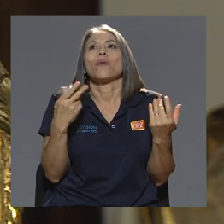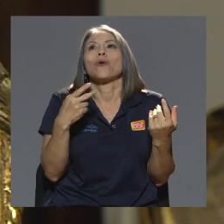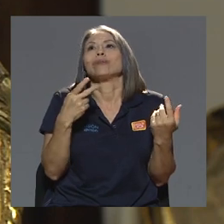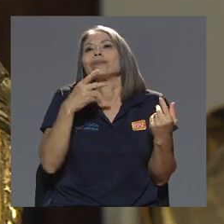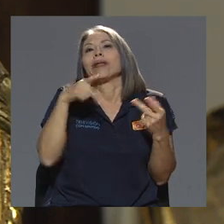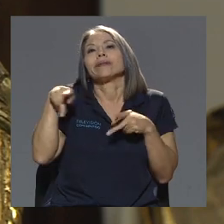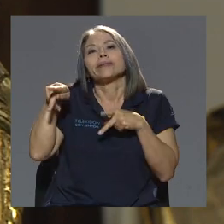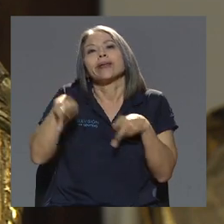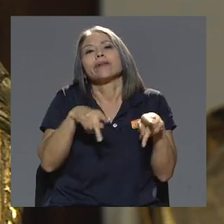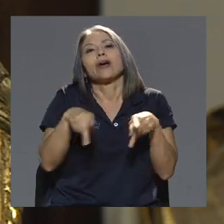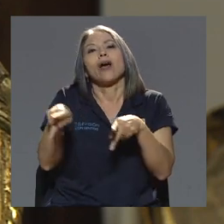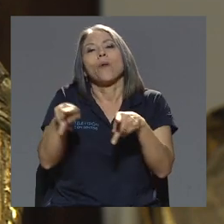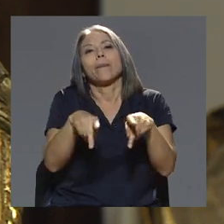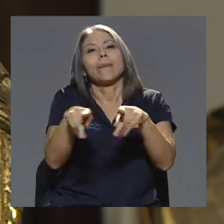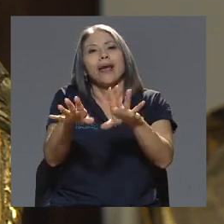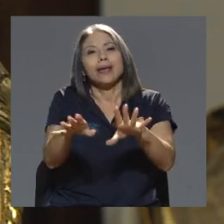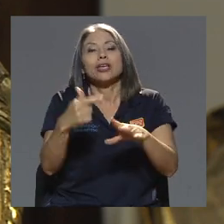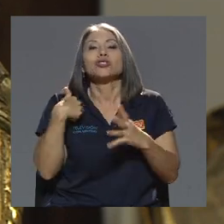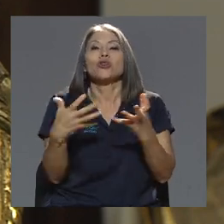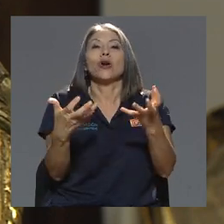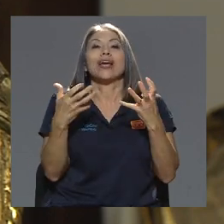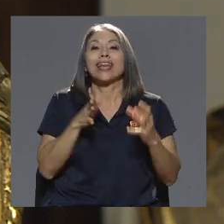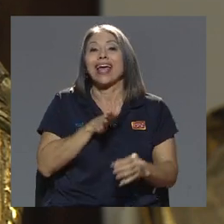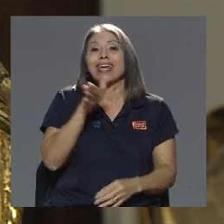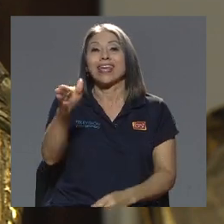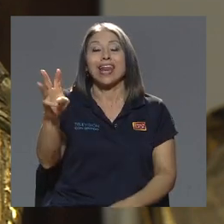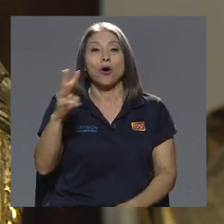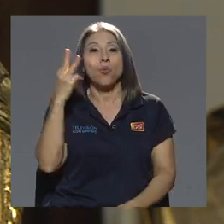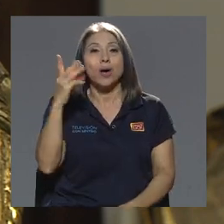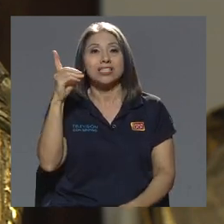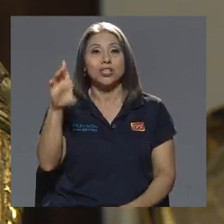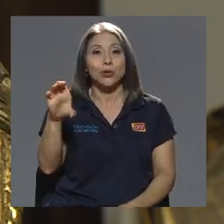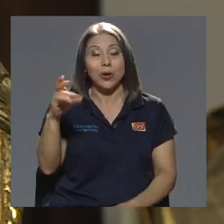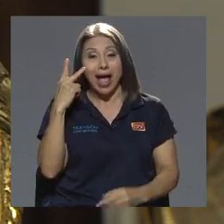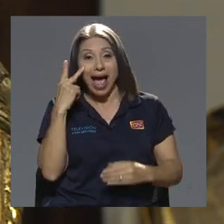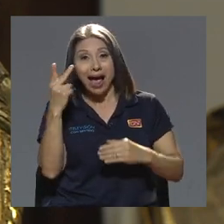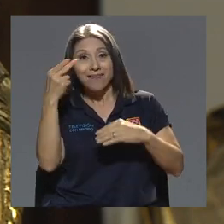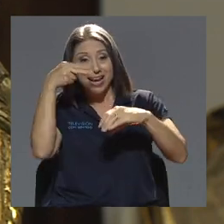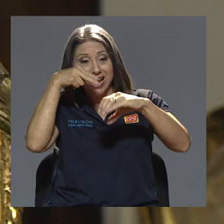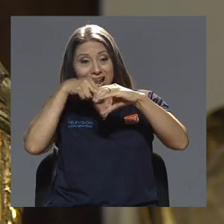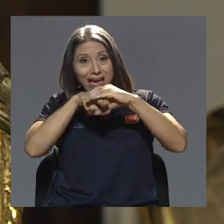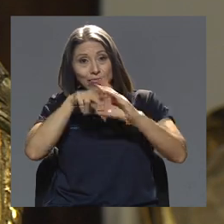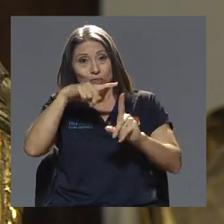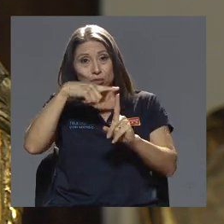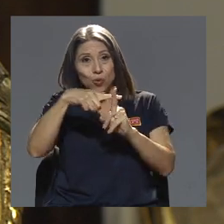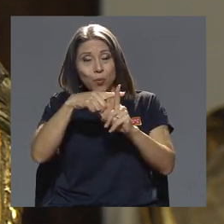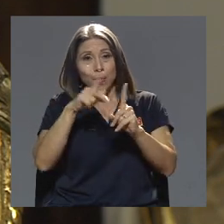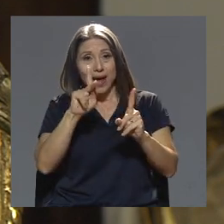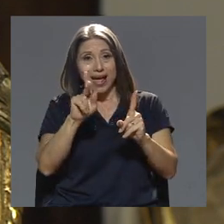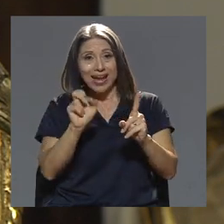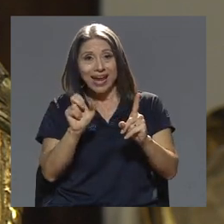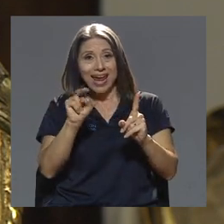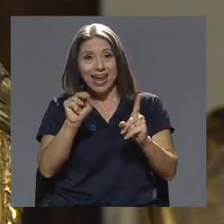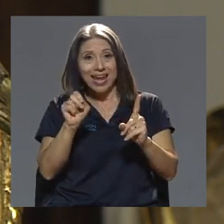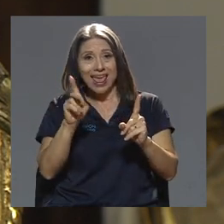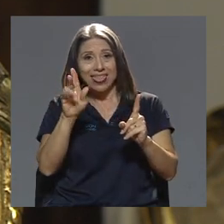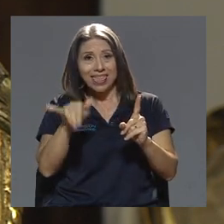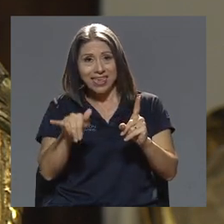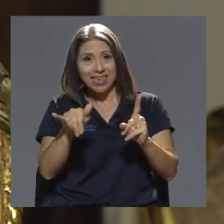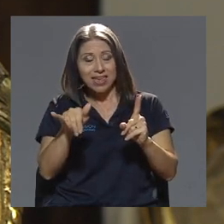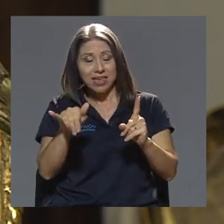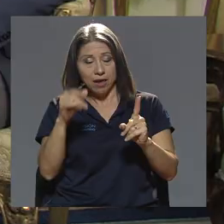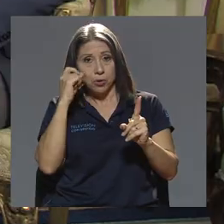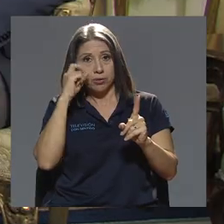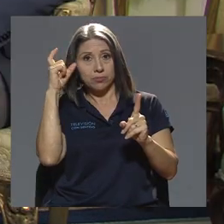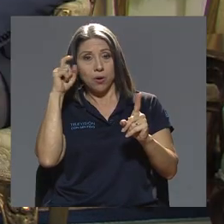ir a Washington a ver la tumba de Kennedy. Uh-huh. Porque yo, a mí Kennedy me impresionaba